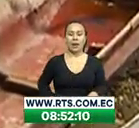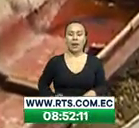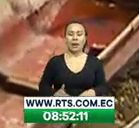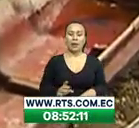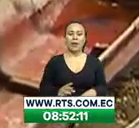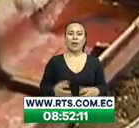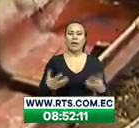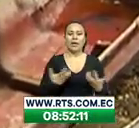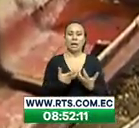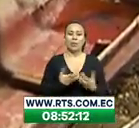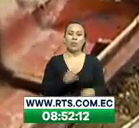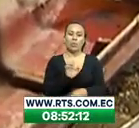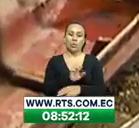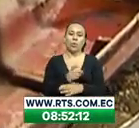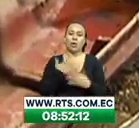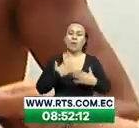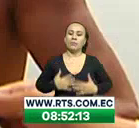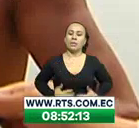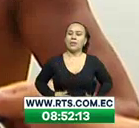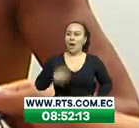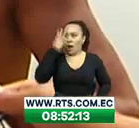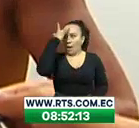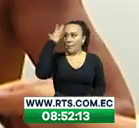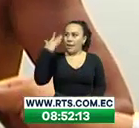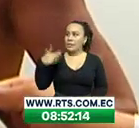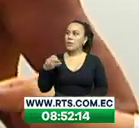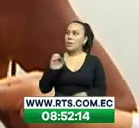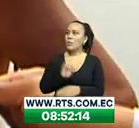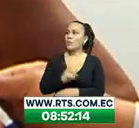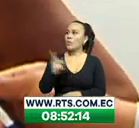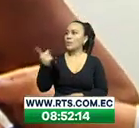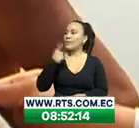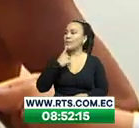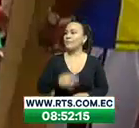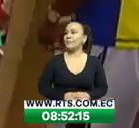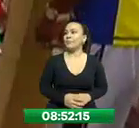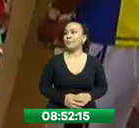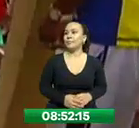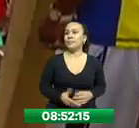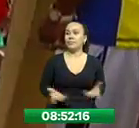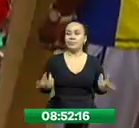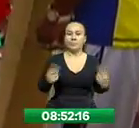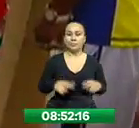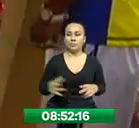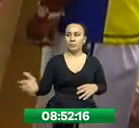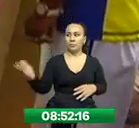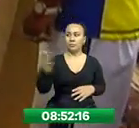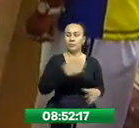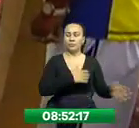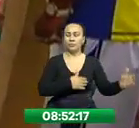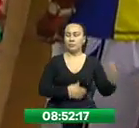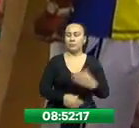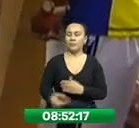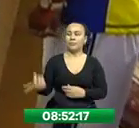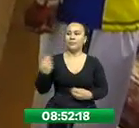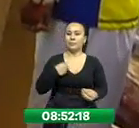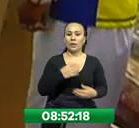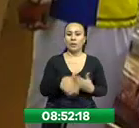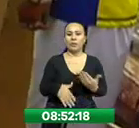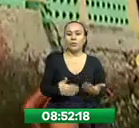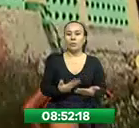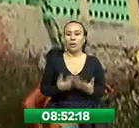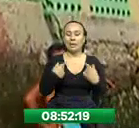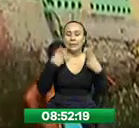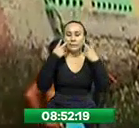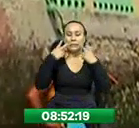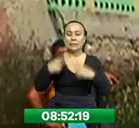vaya a perder y la familia nunca lo va a encontrar. Entonces hicimos un favor de traerlo al señor, haya sido anoche. Anoche haya sido, porque